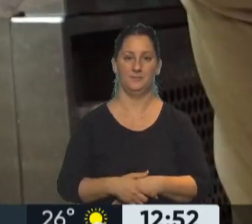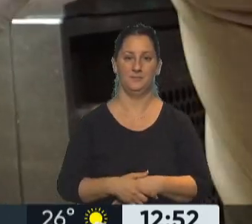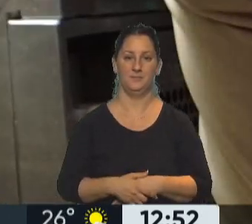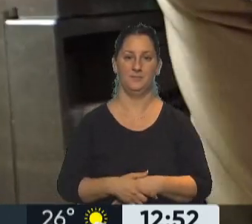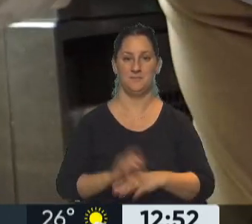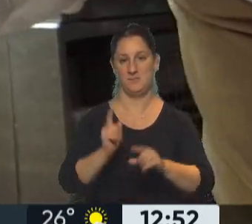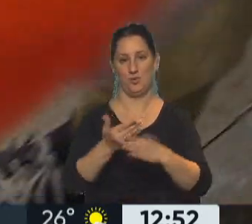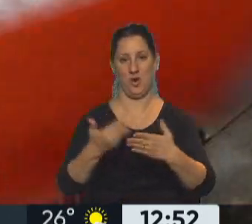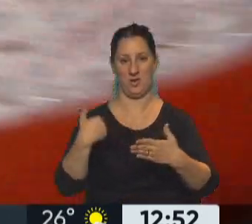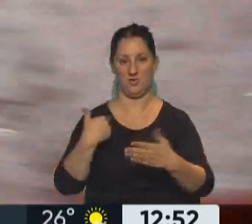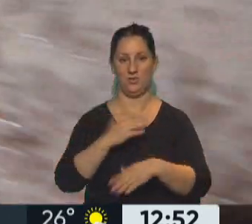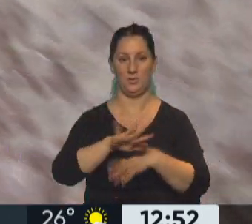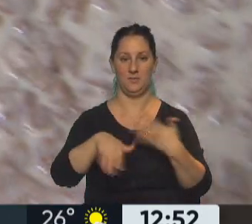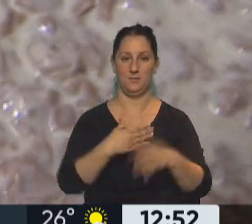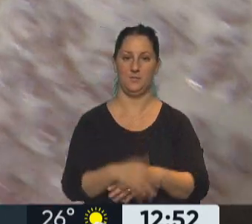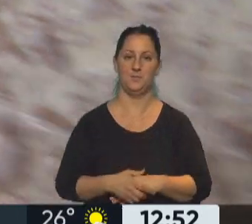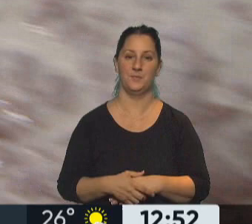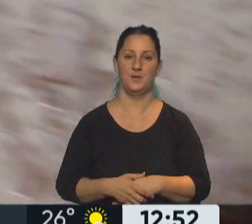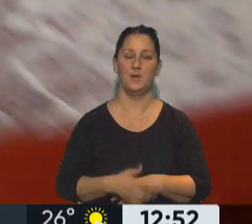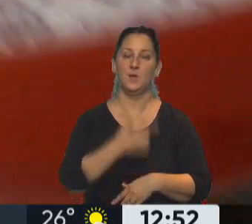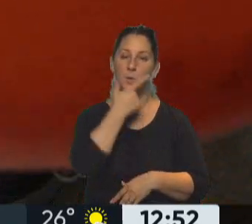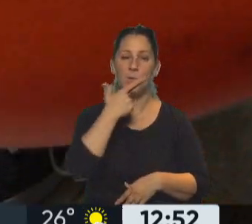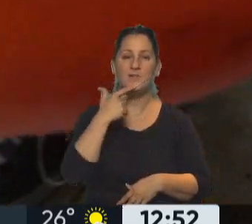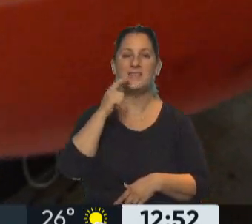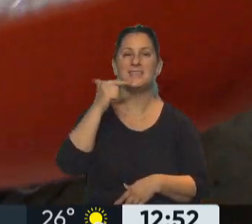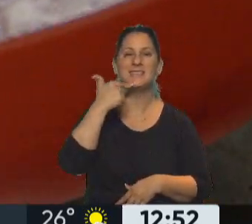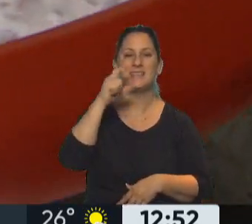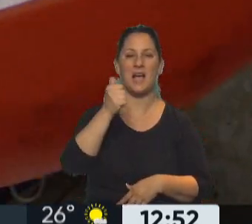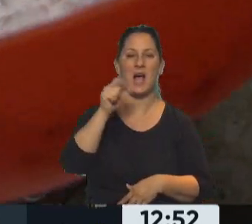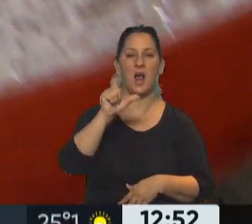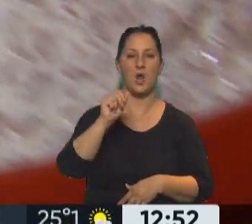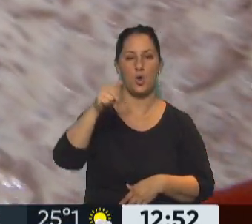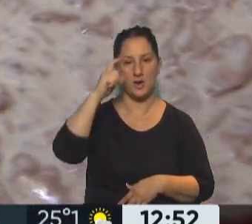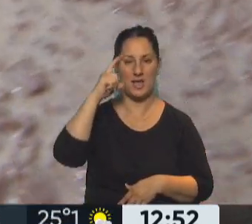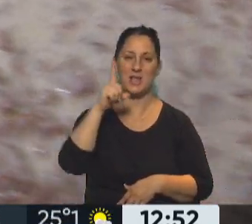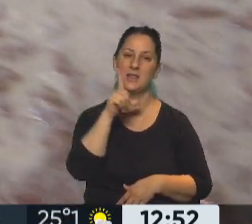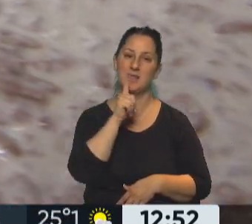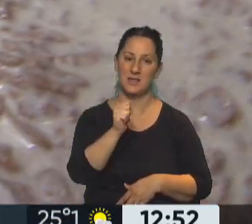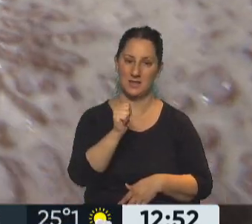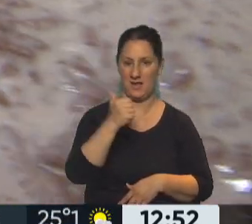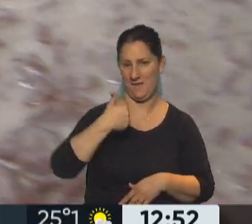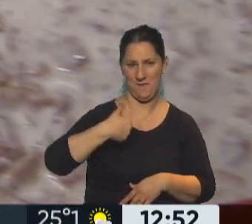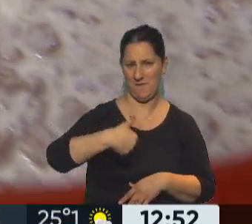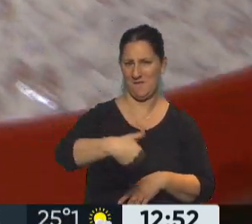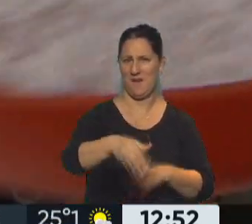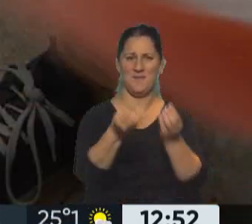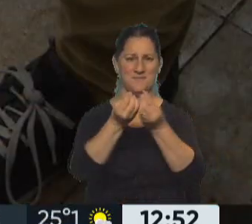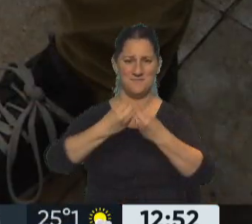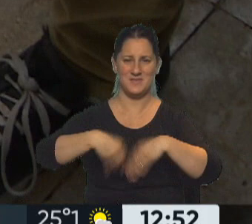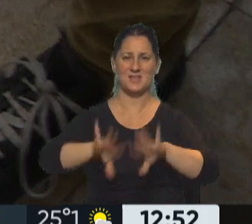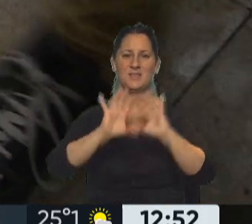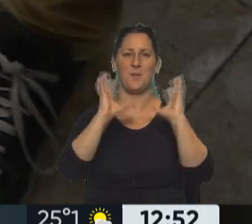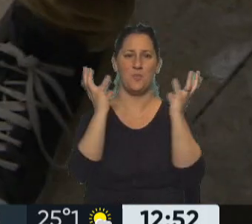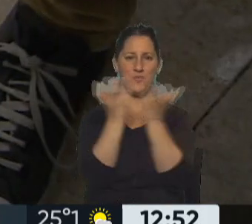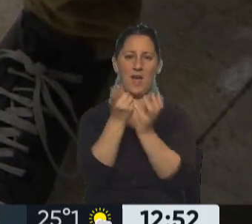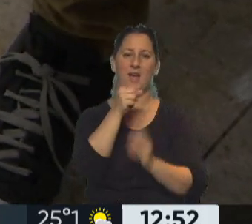hecho previamente y sale el dulce escaloneta, un sabor que está haciendo furor, ya faltan muy pocos días para el Mundial